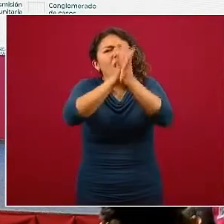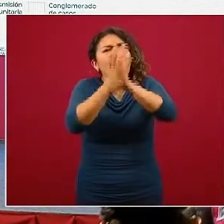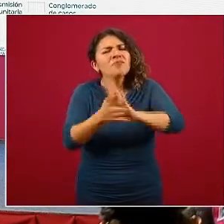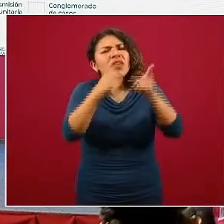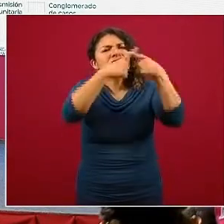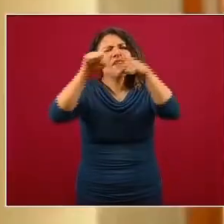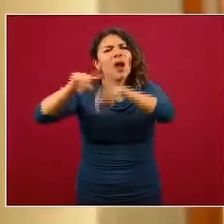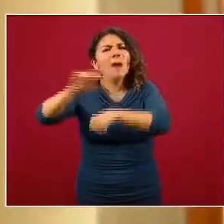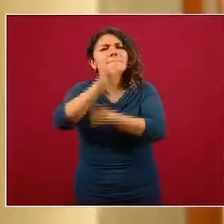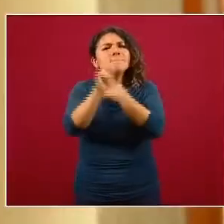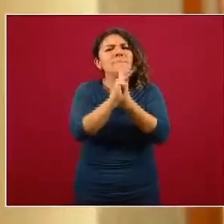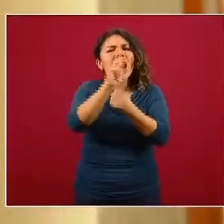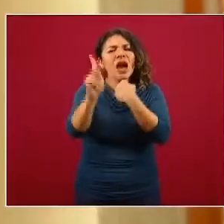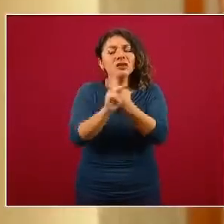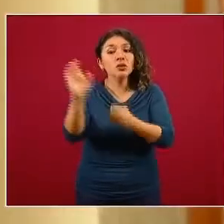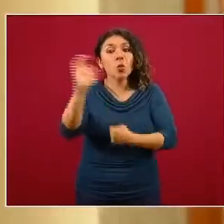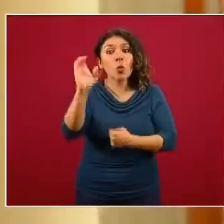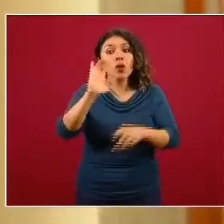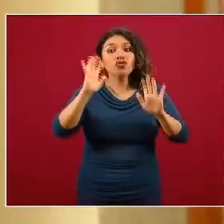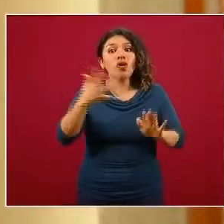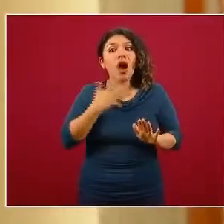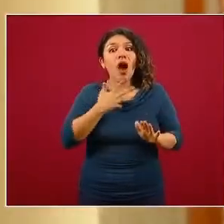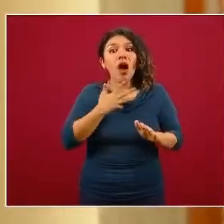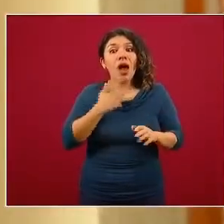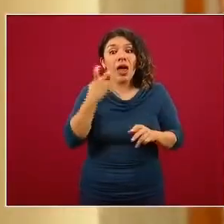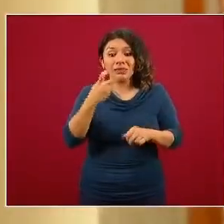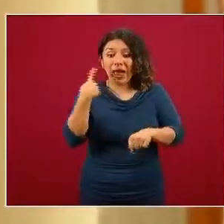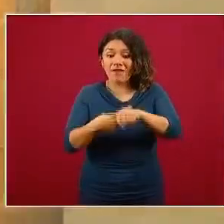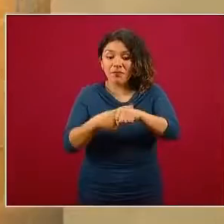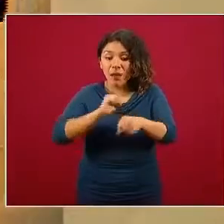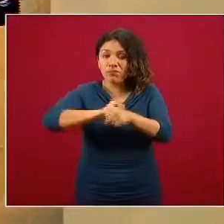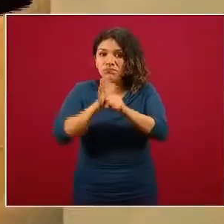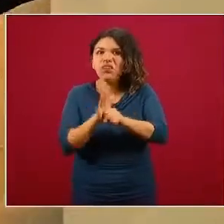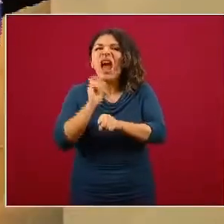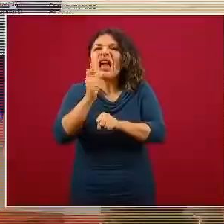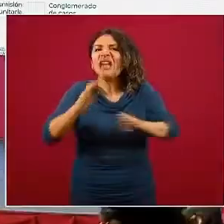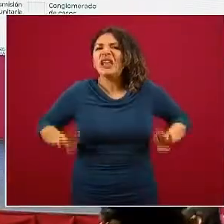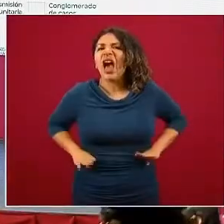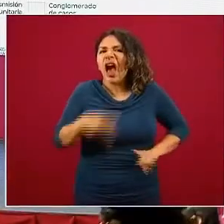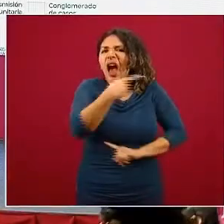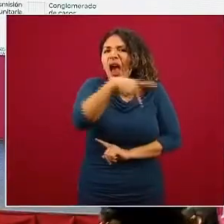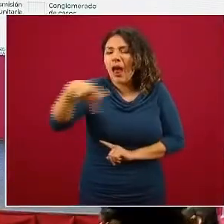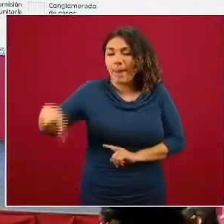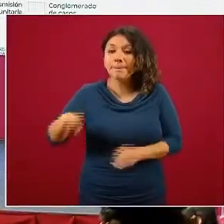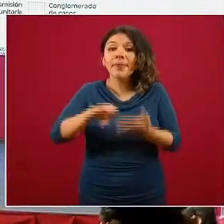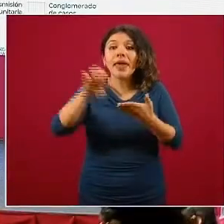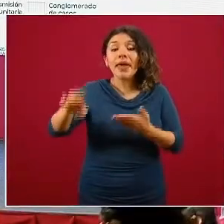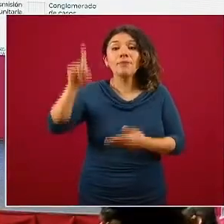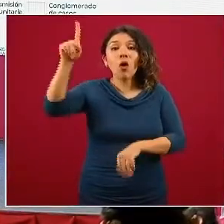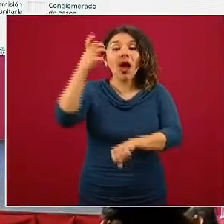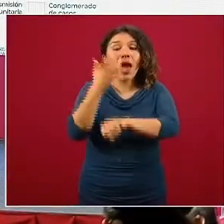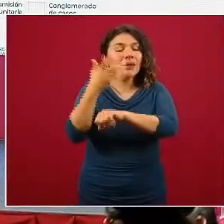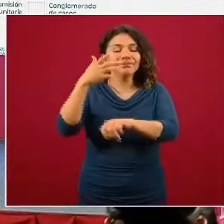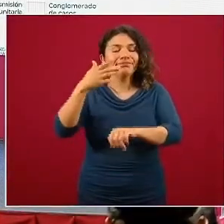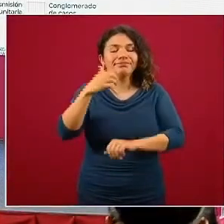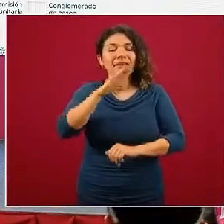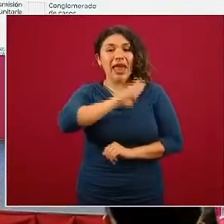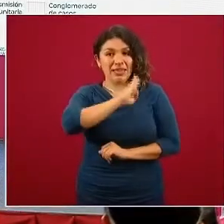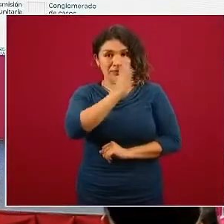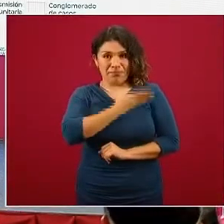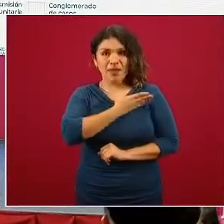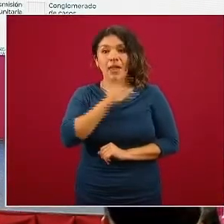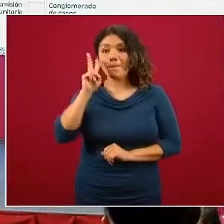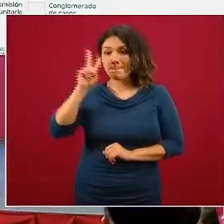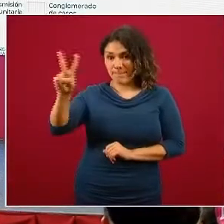diferentes países y en qué momentos están de la epidemia, de la pandemia. Vemos, por ejemplo, en el caso de España, me voy a acercar un